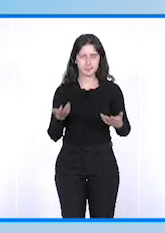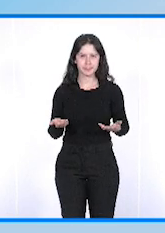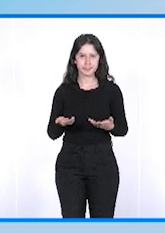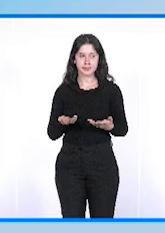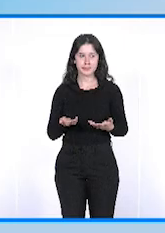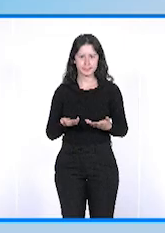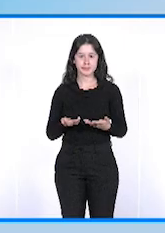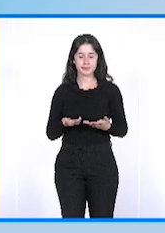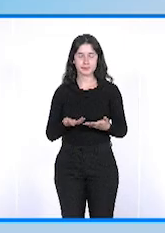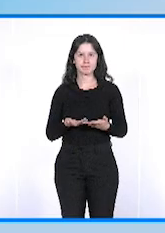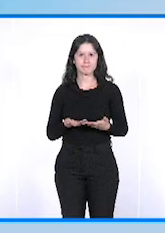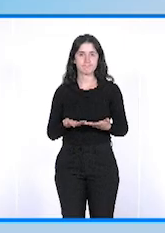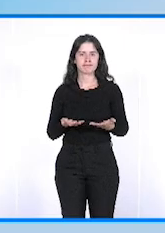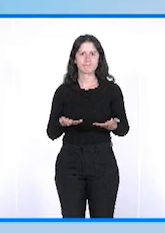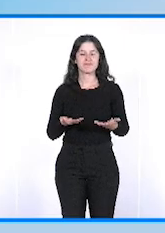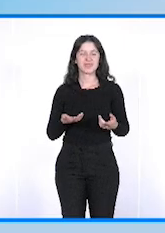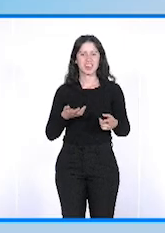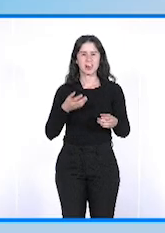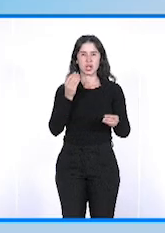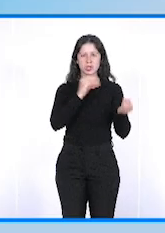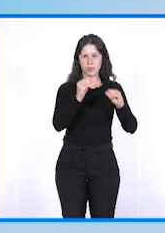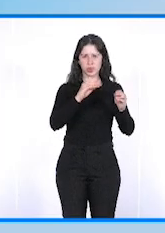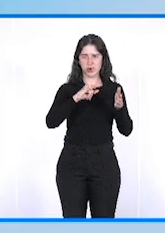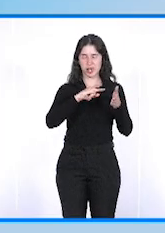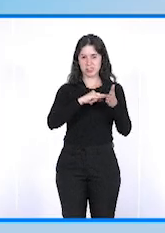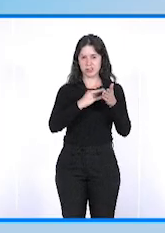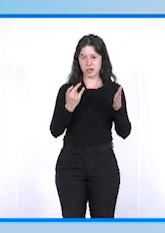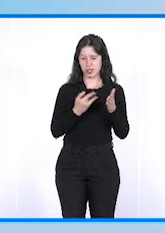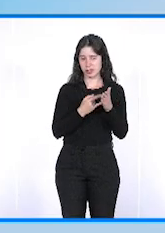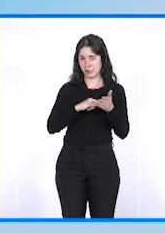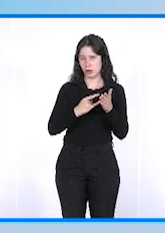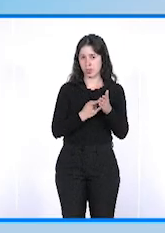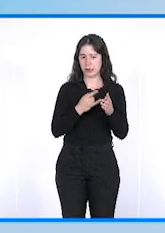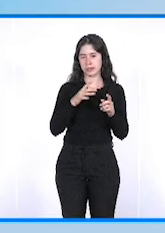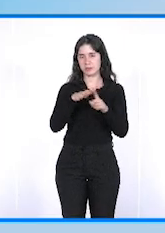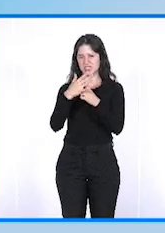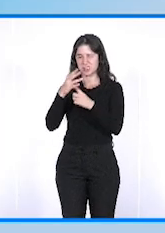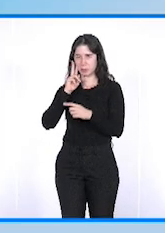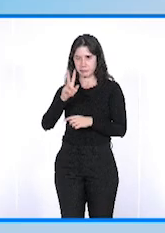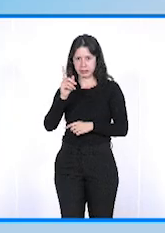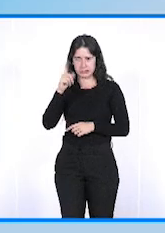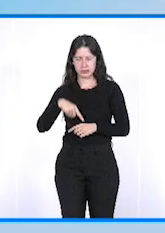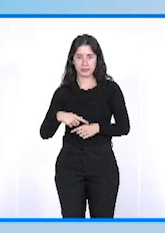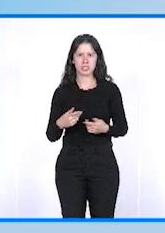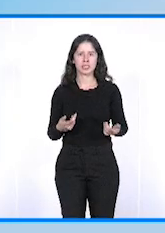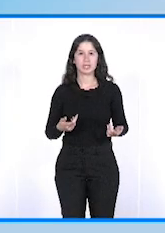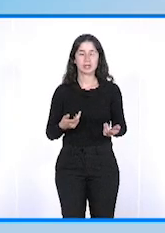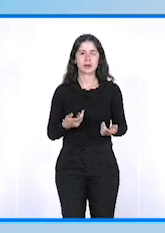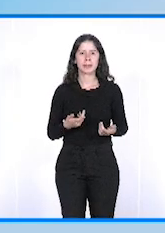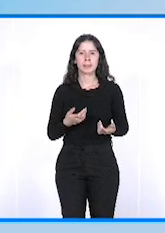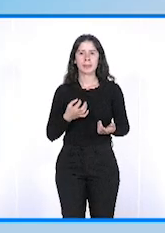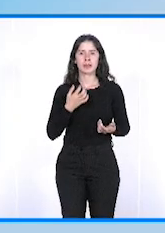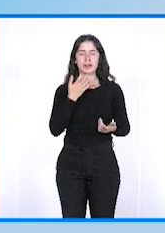de de de soluciones tecnológicas hemos visto casos o sea no es generalizado pero sí algunos casos que el uso de de